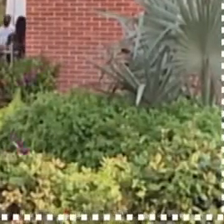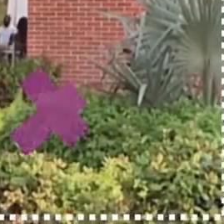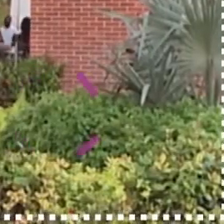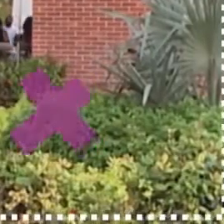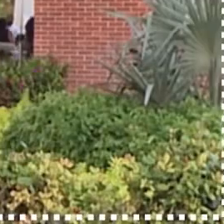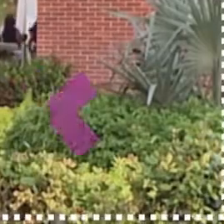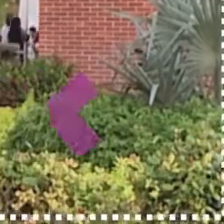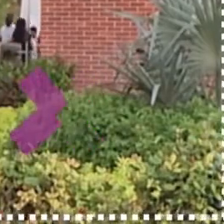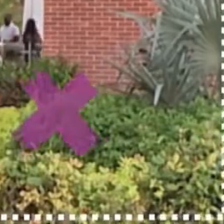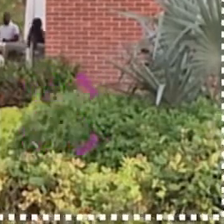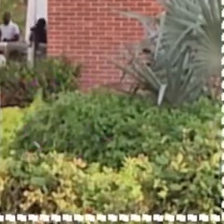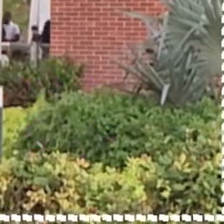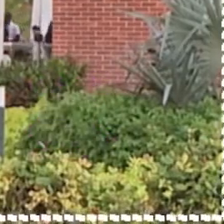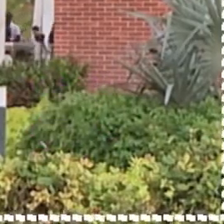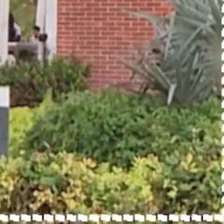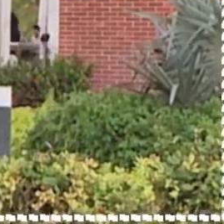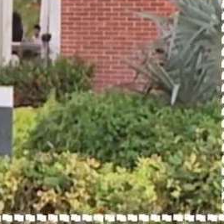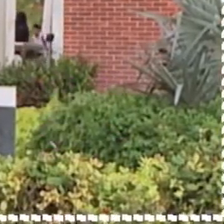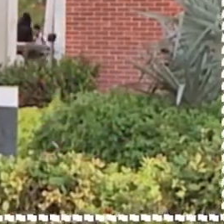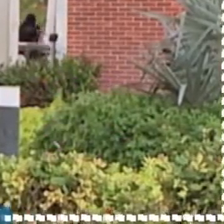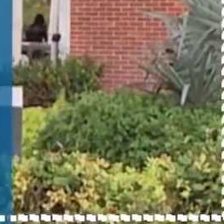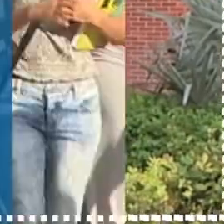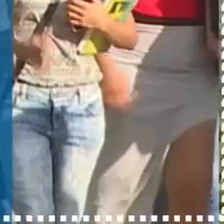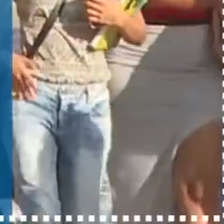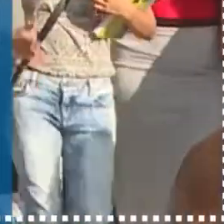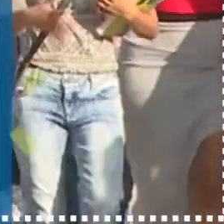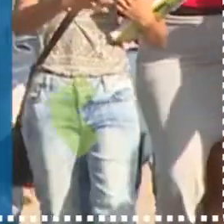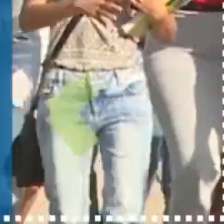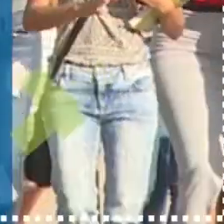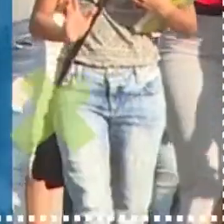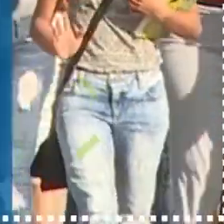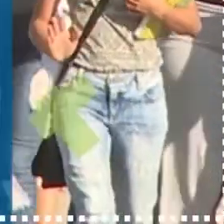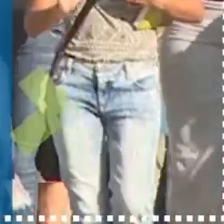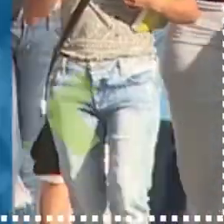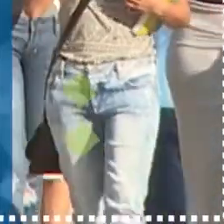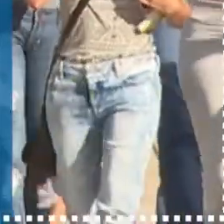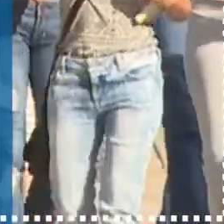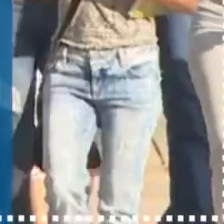La Universidad del Magdalena presenta El Campus TV.